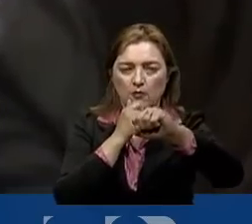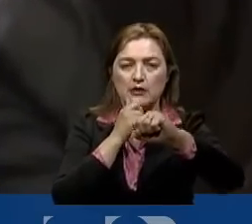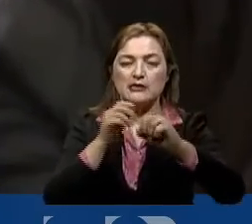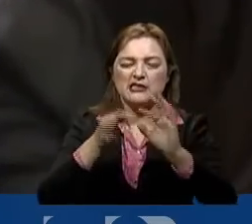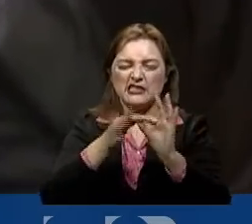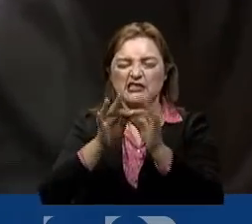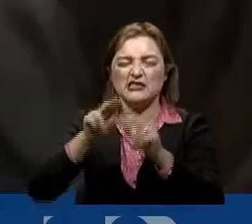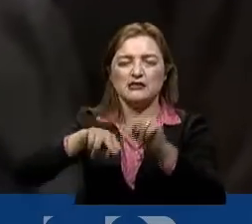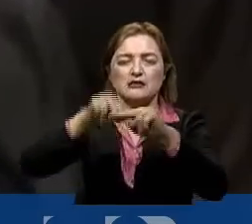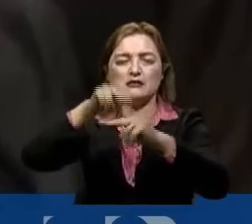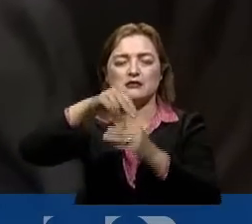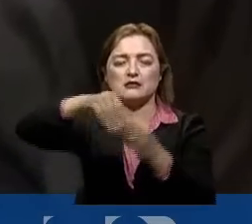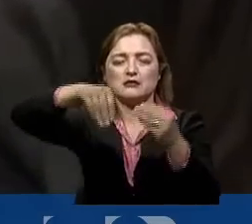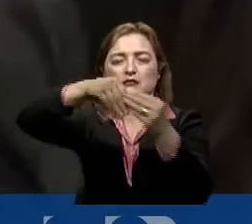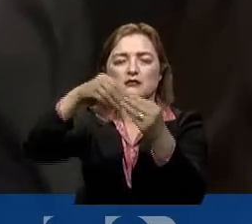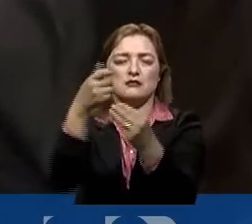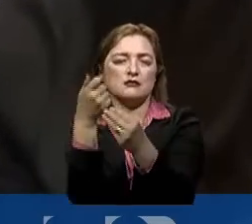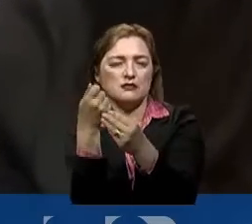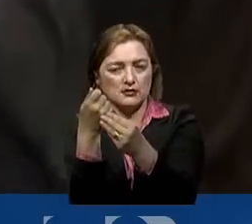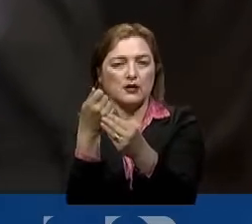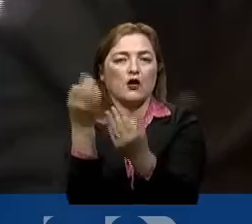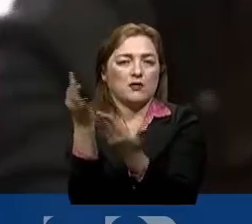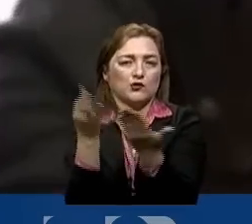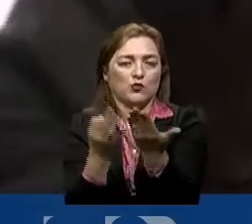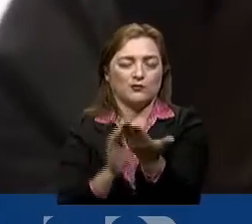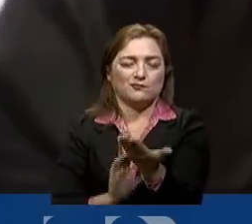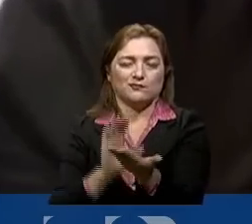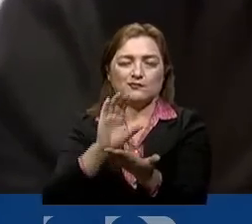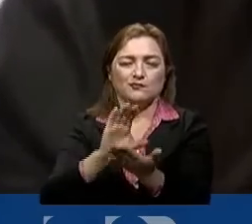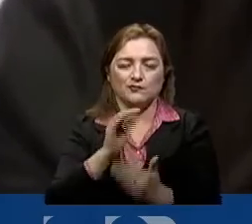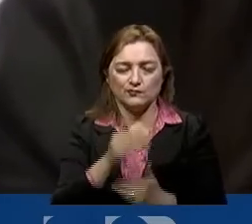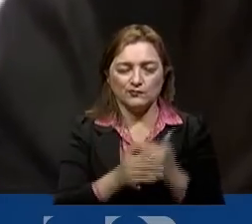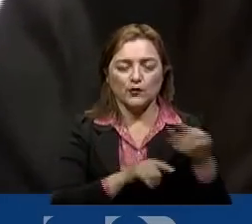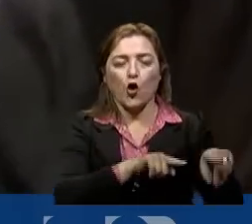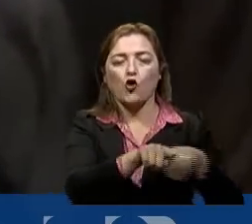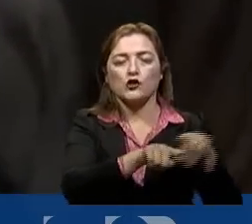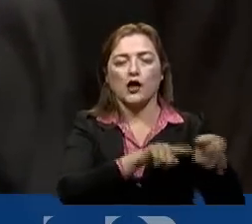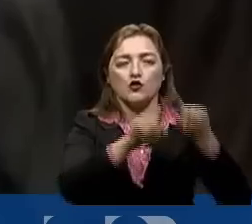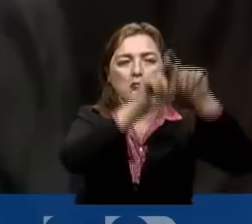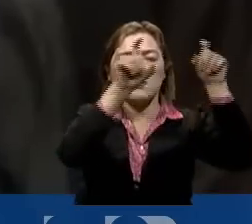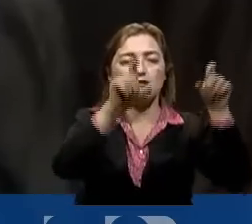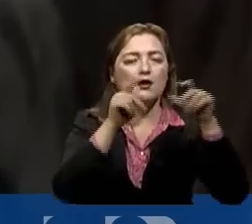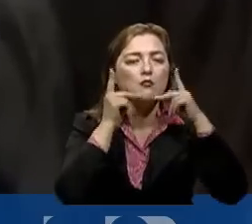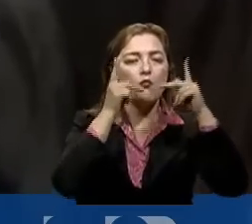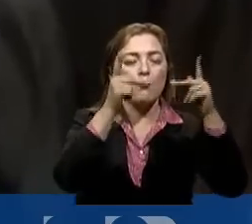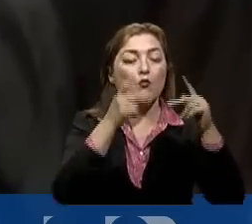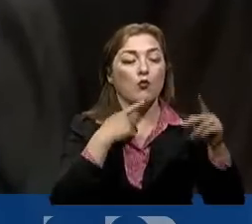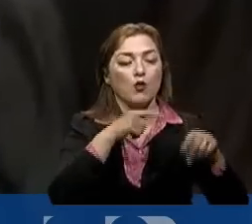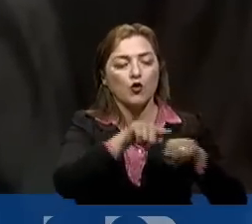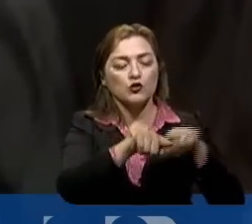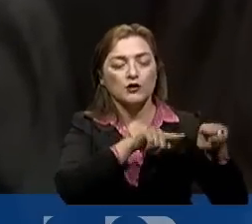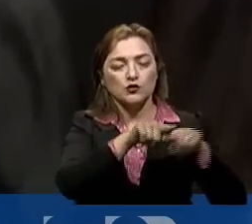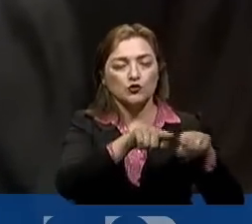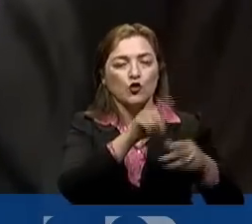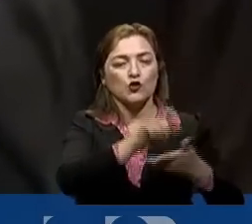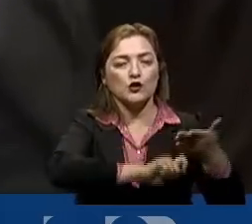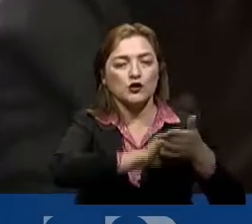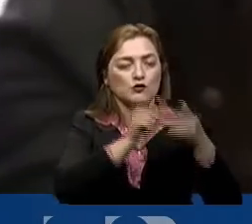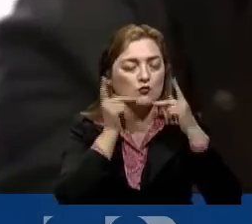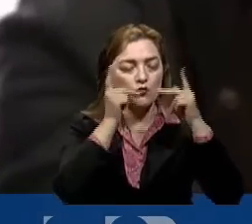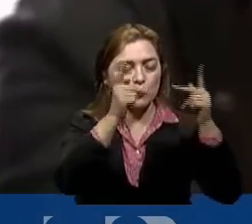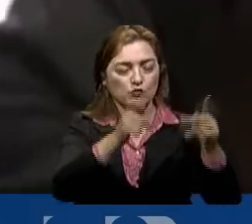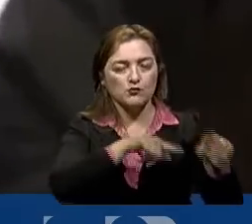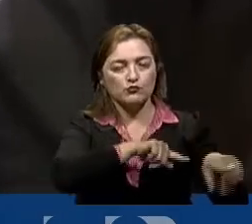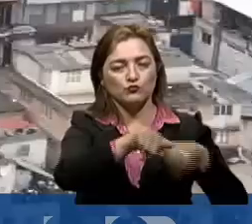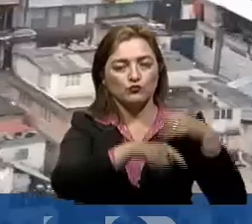costar. Esos procesos de adjudicación para intervenir en esta quebrada y las demás